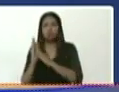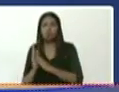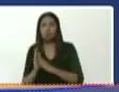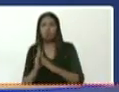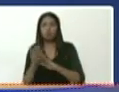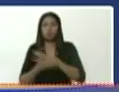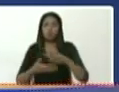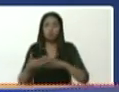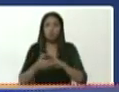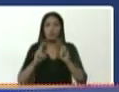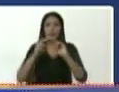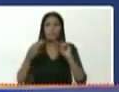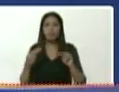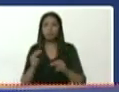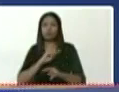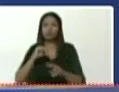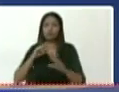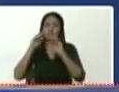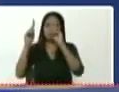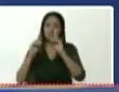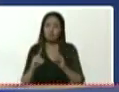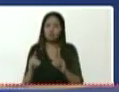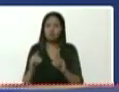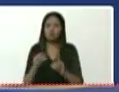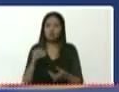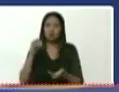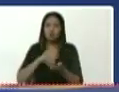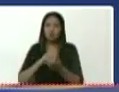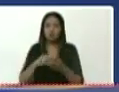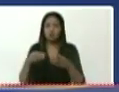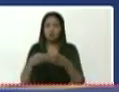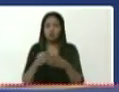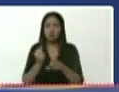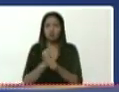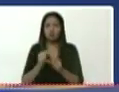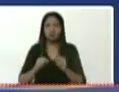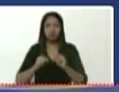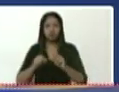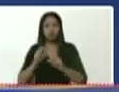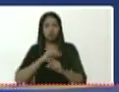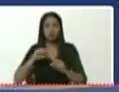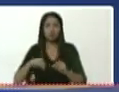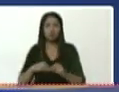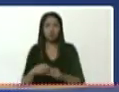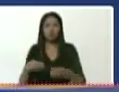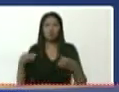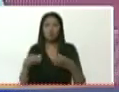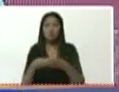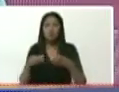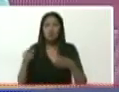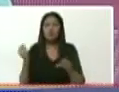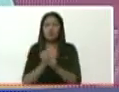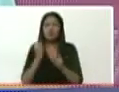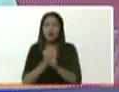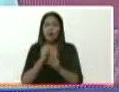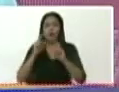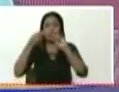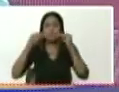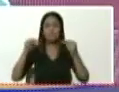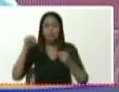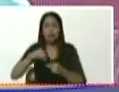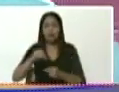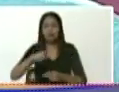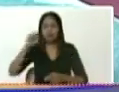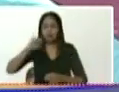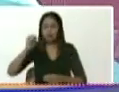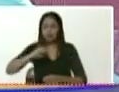en democracia. Hemos decidido, presidente, instalar la mesa de manera permanente. Una mesa permanente de paz, así